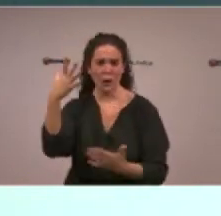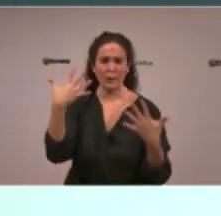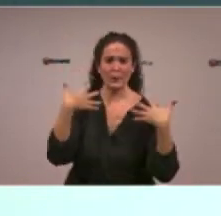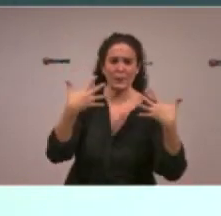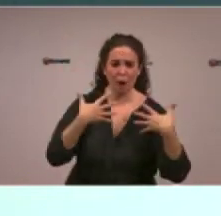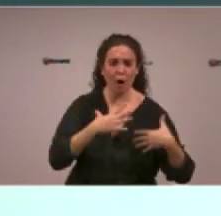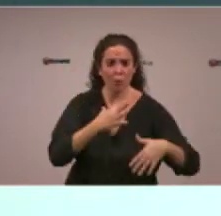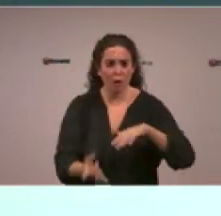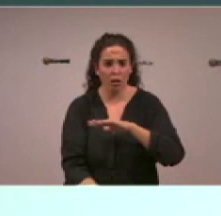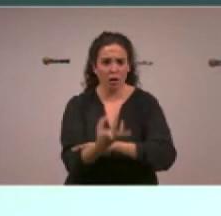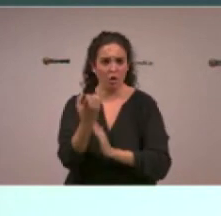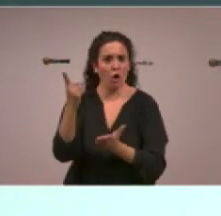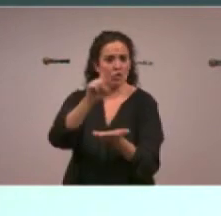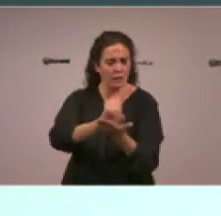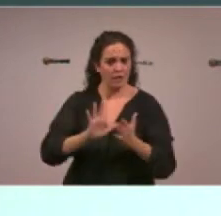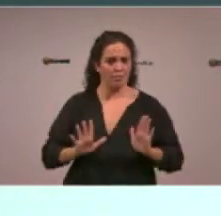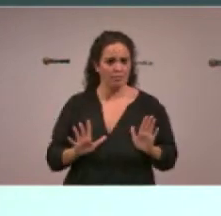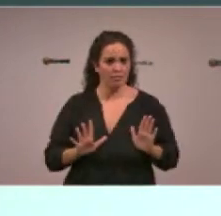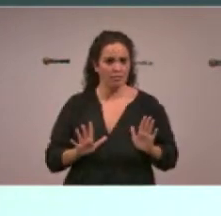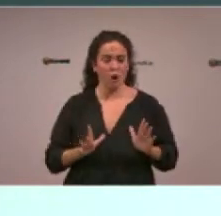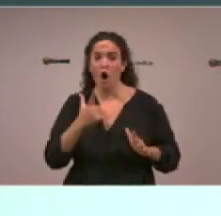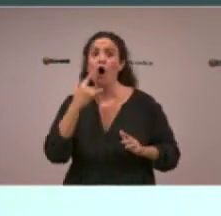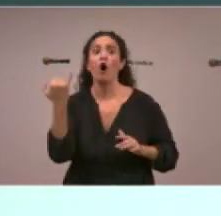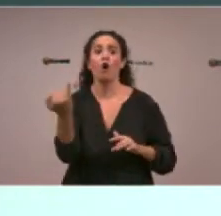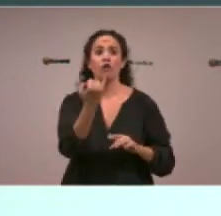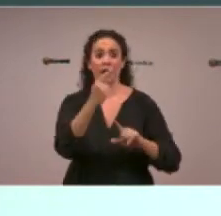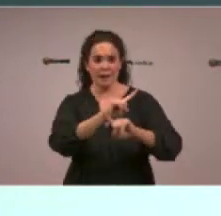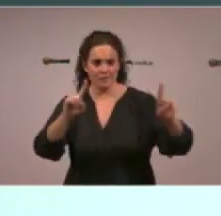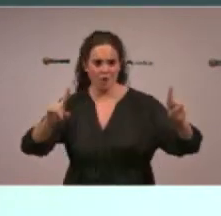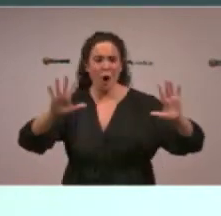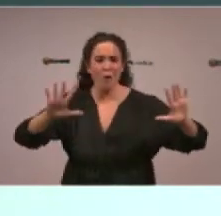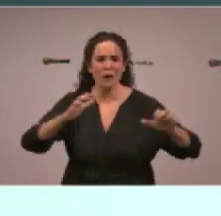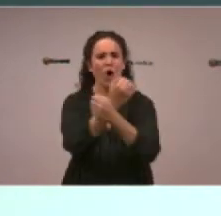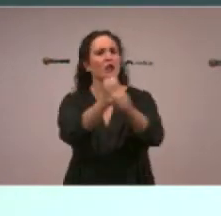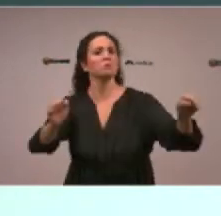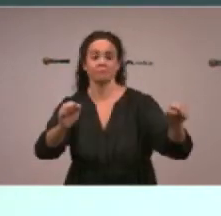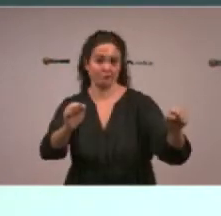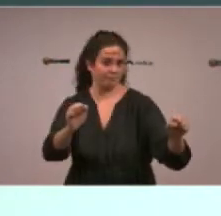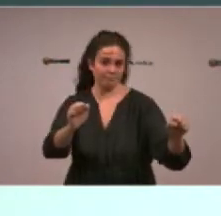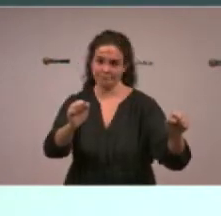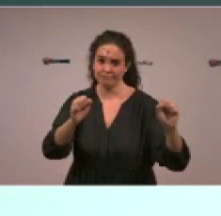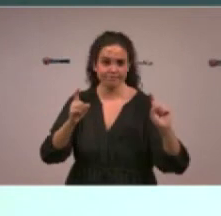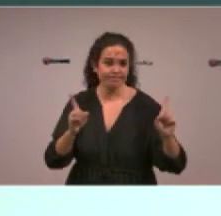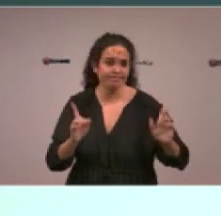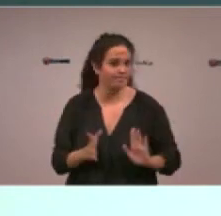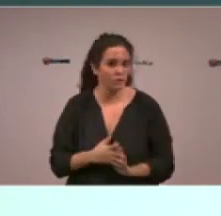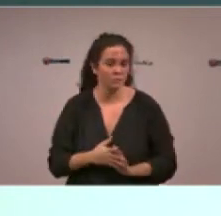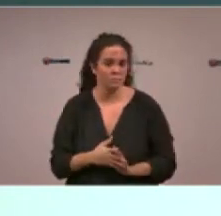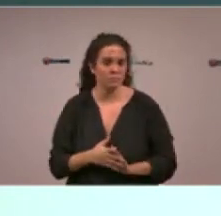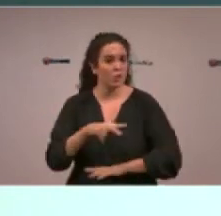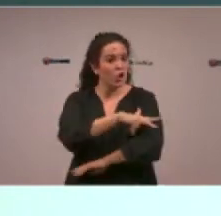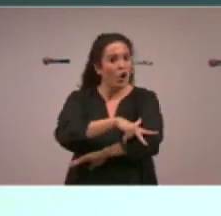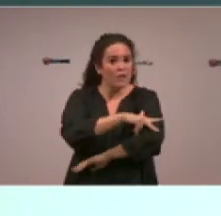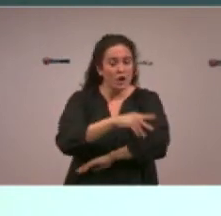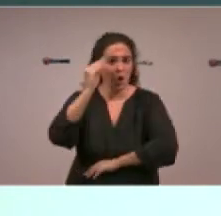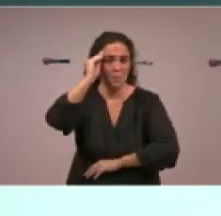sea así, pero no es imposible ni descartable de forma tajante. Y consideramos en el Gobierno que no podemos estar